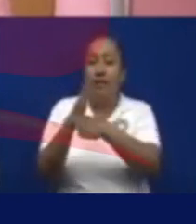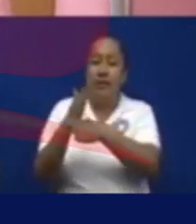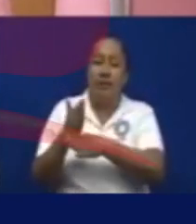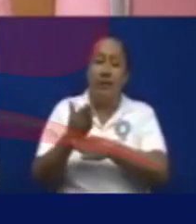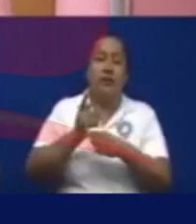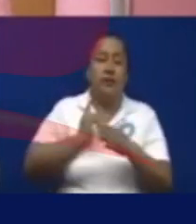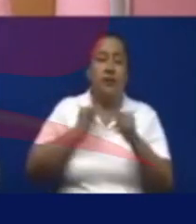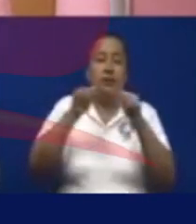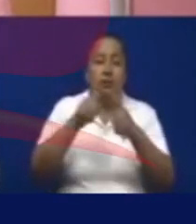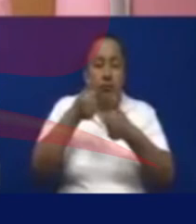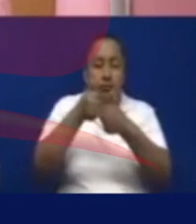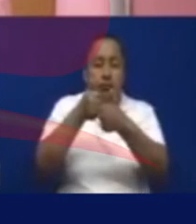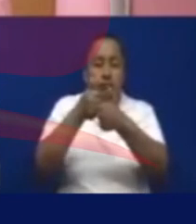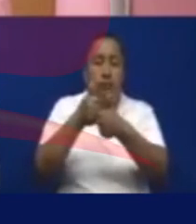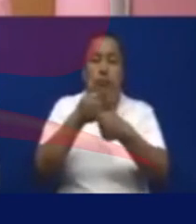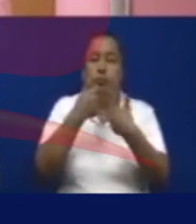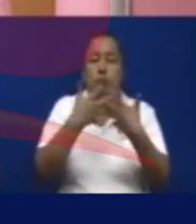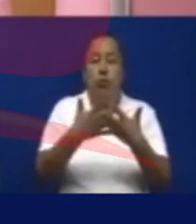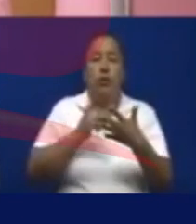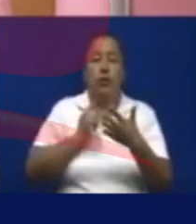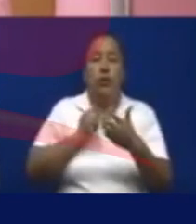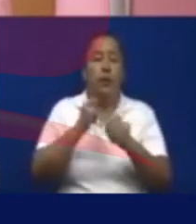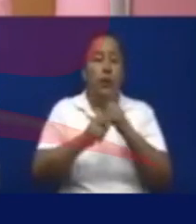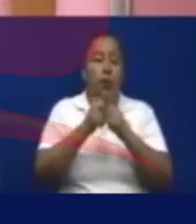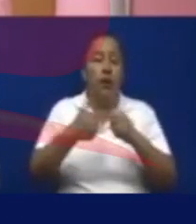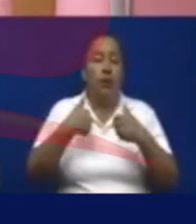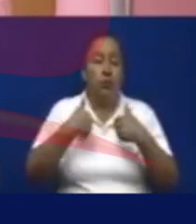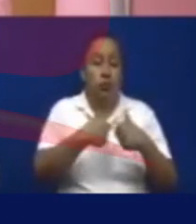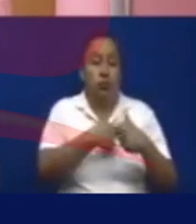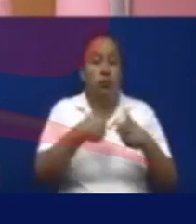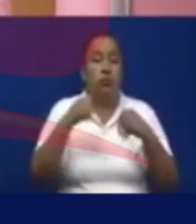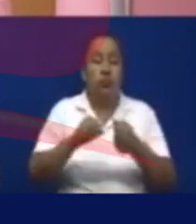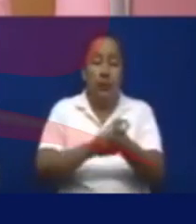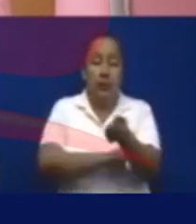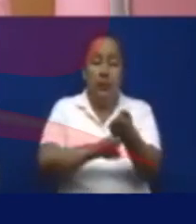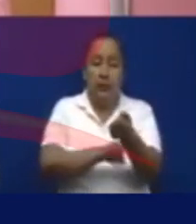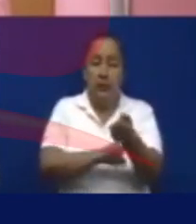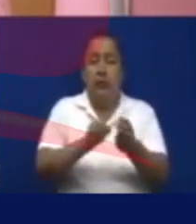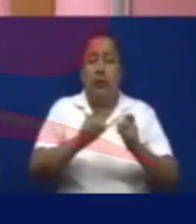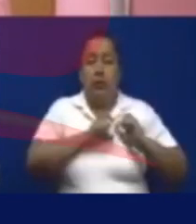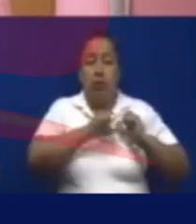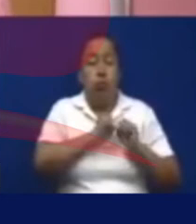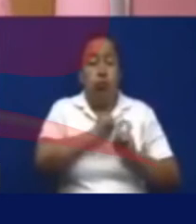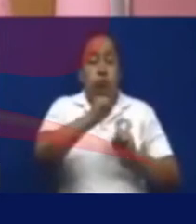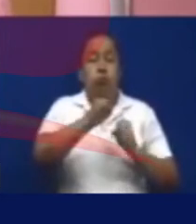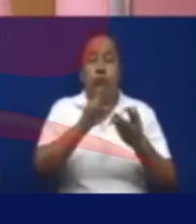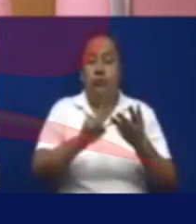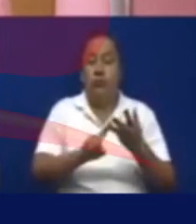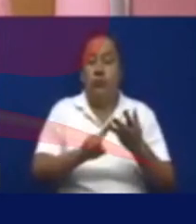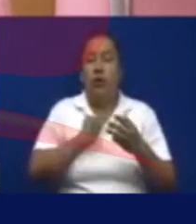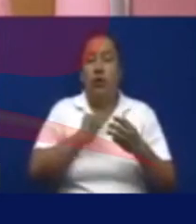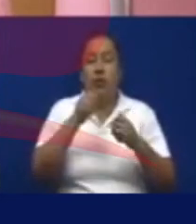estado en seguimiento debido a tromboembolismo pulmonar, diabetes mellitus, infarto agudo del miocardio,